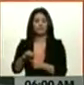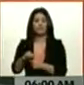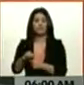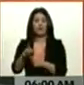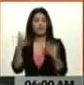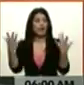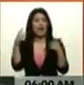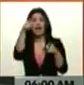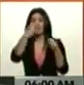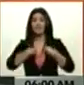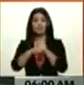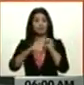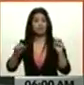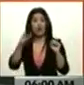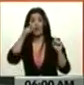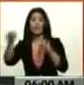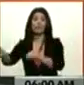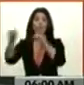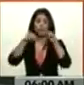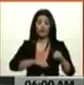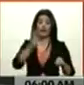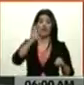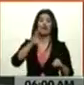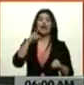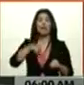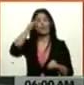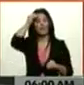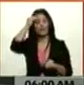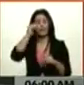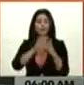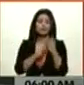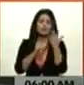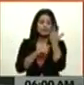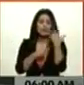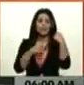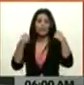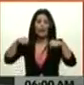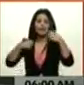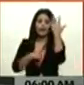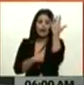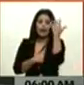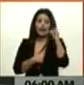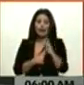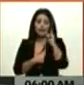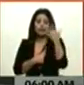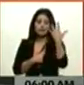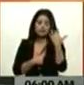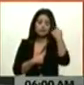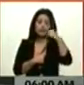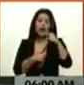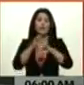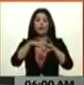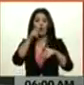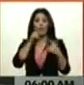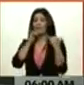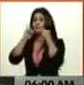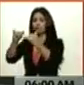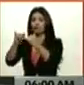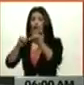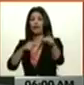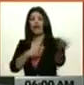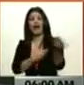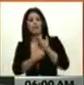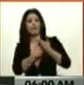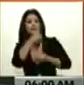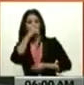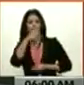Caracas. Vean en qué trabaja, además aprendió a hacer todo con la mano izquierda de repente. Porque además lo amenazaron de muerte porque los denunció. Y tú vas